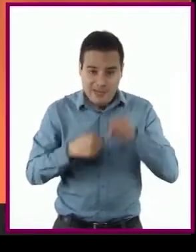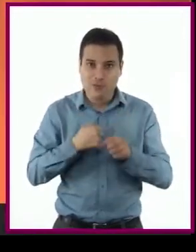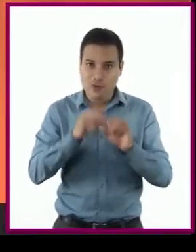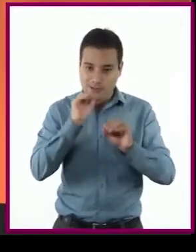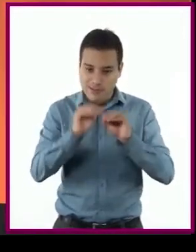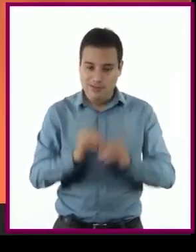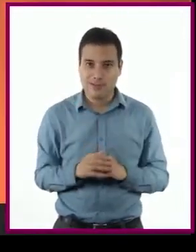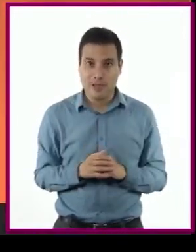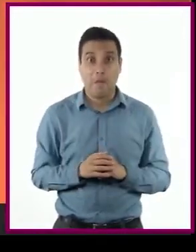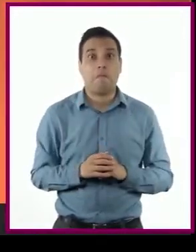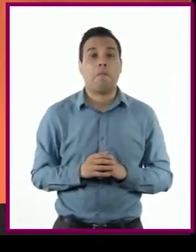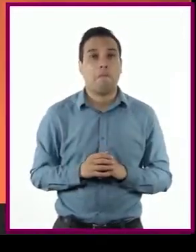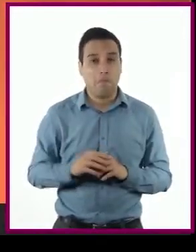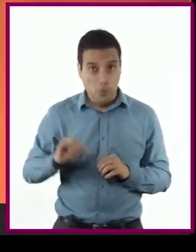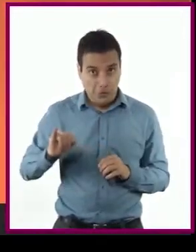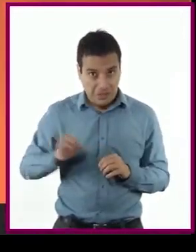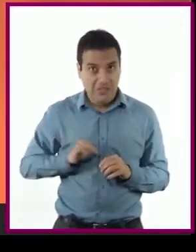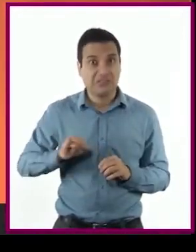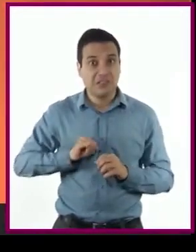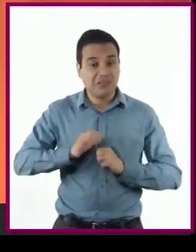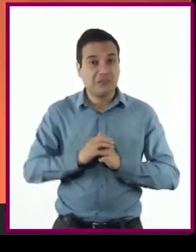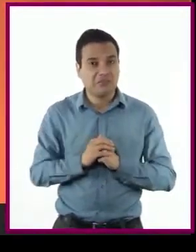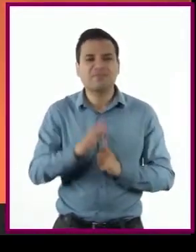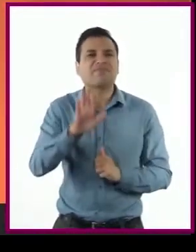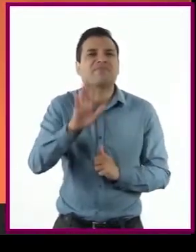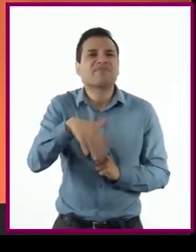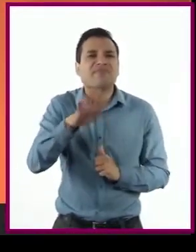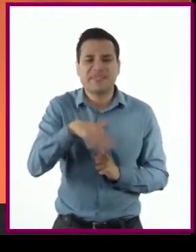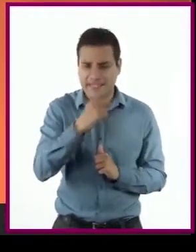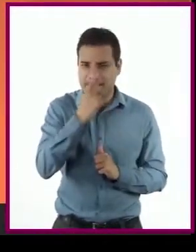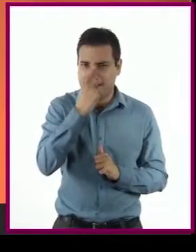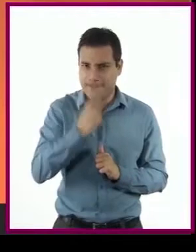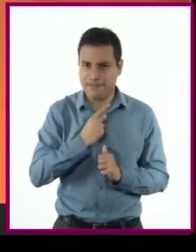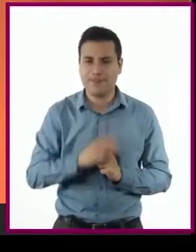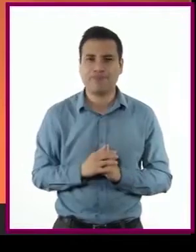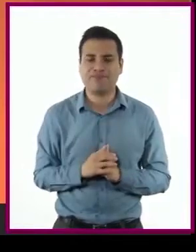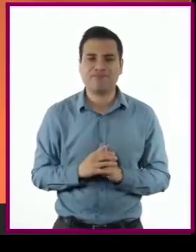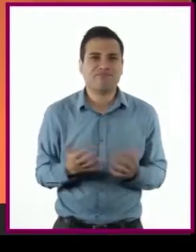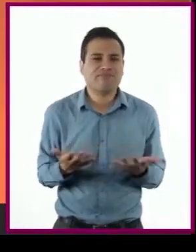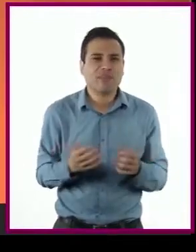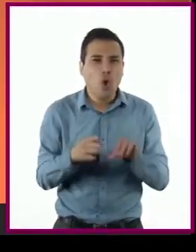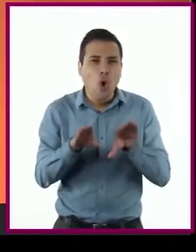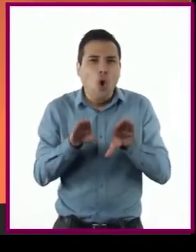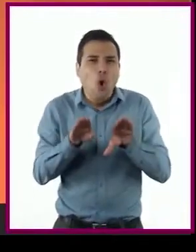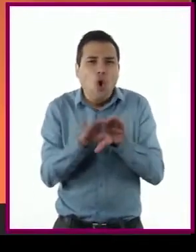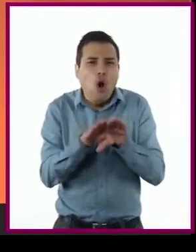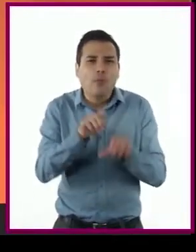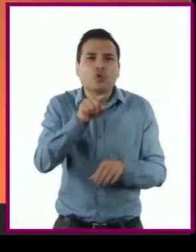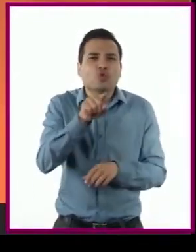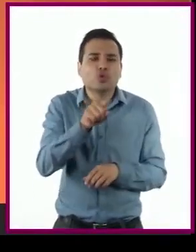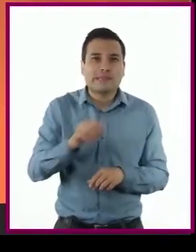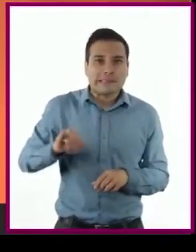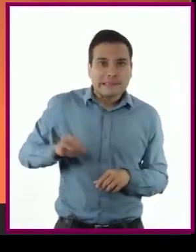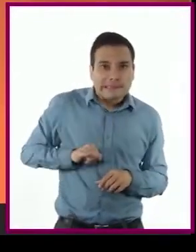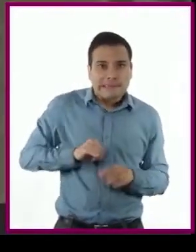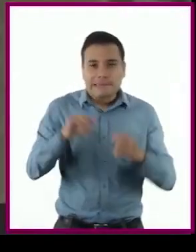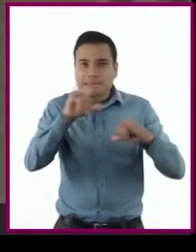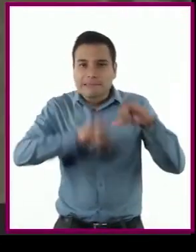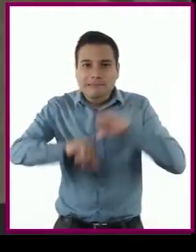Eso es muy interesante. Pero díganos, ¿cómo se desarrolló el interés por la